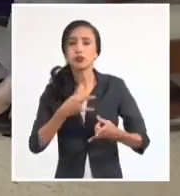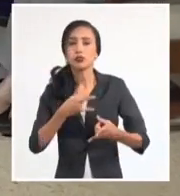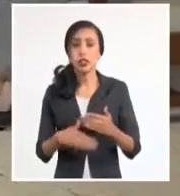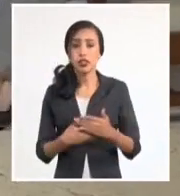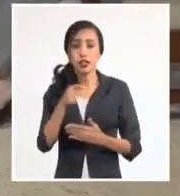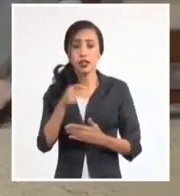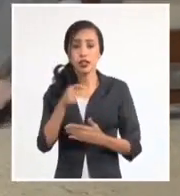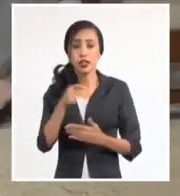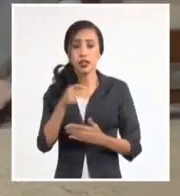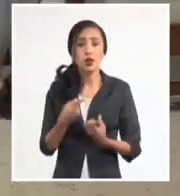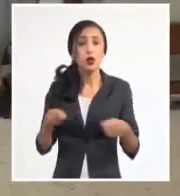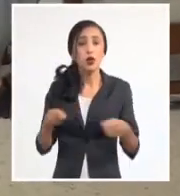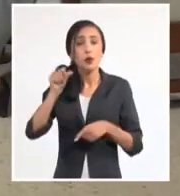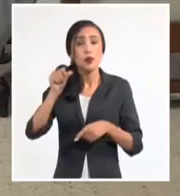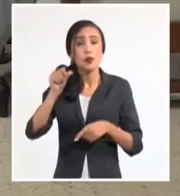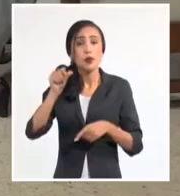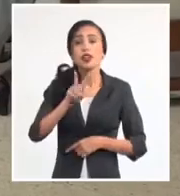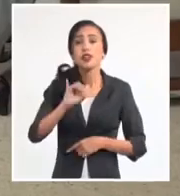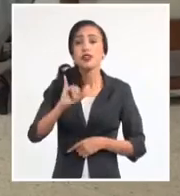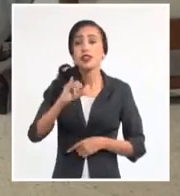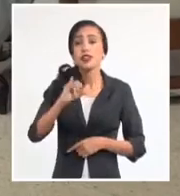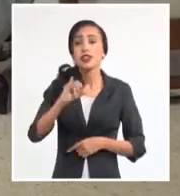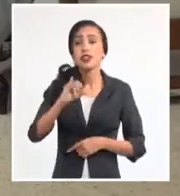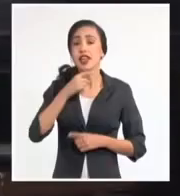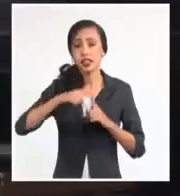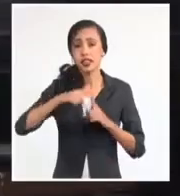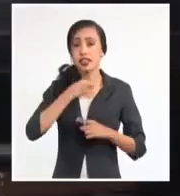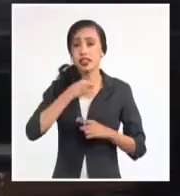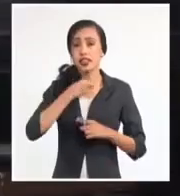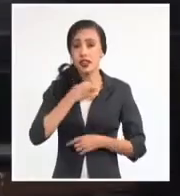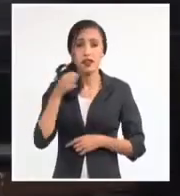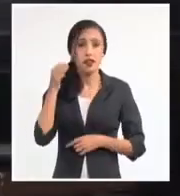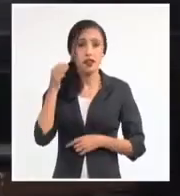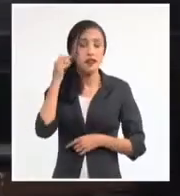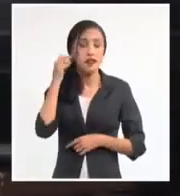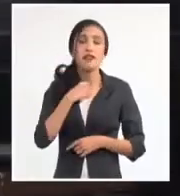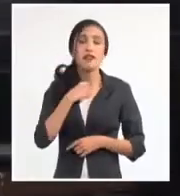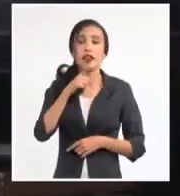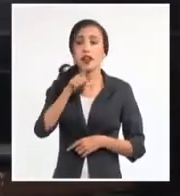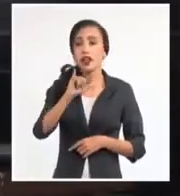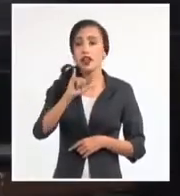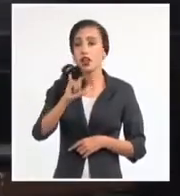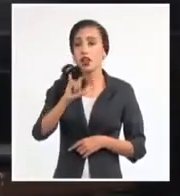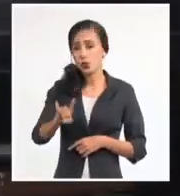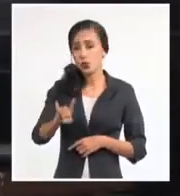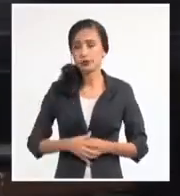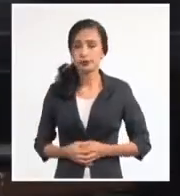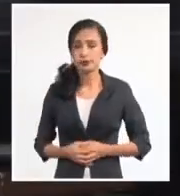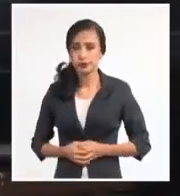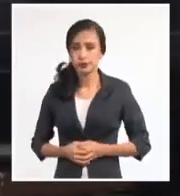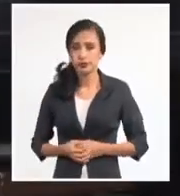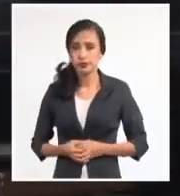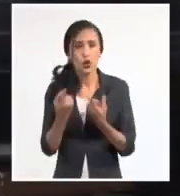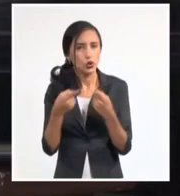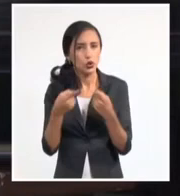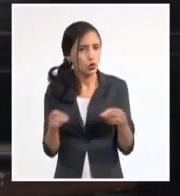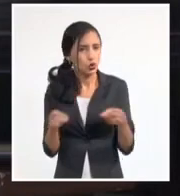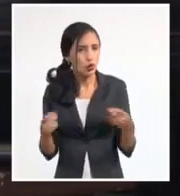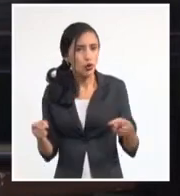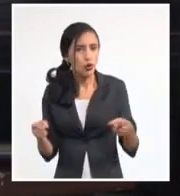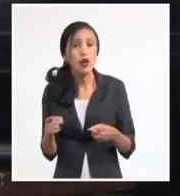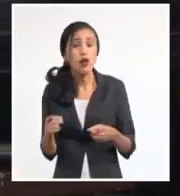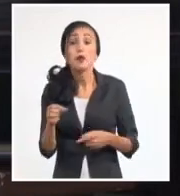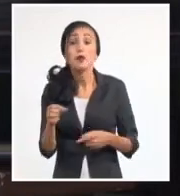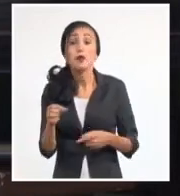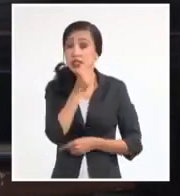del trovador Vicente Feliu, alguien que digamos es un trovador mítico. Esa canción, Créeme, digamos que ha sido